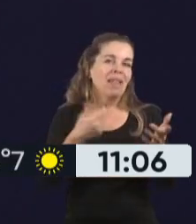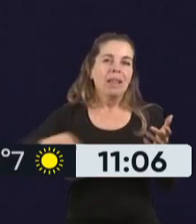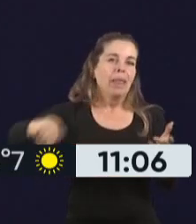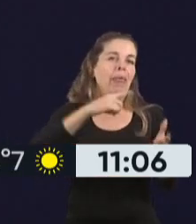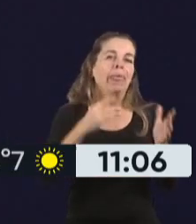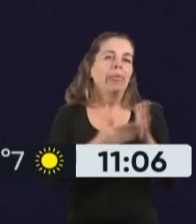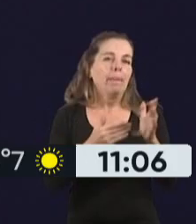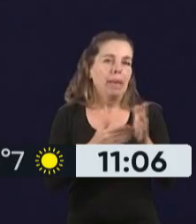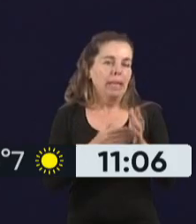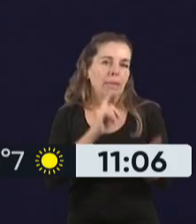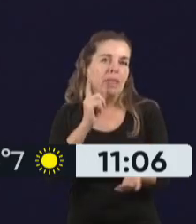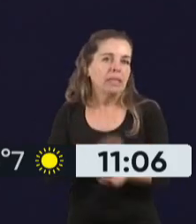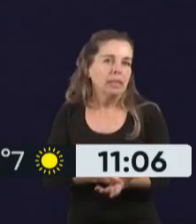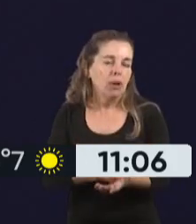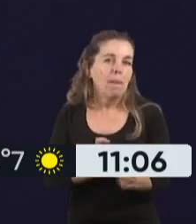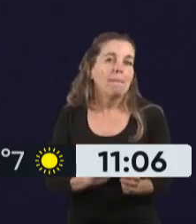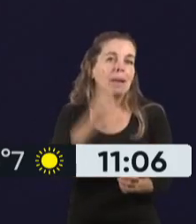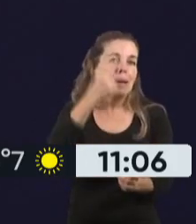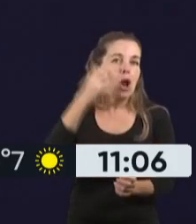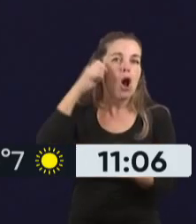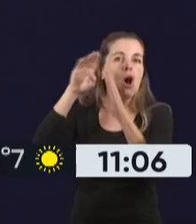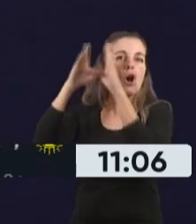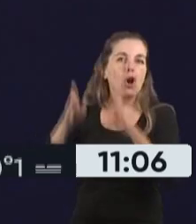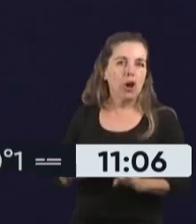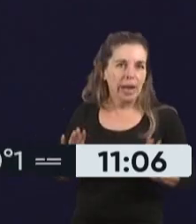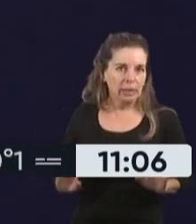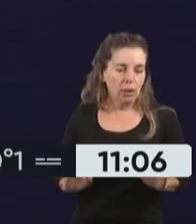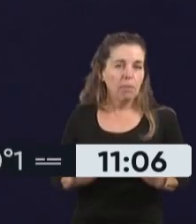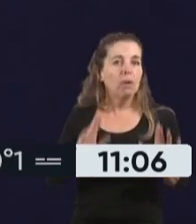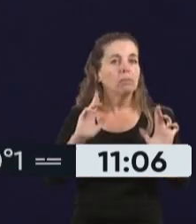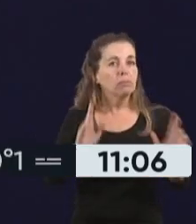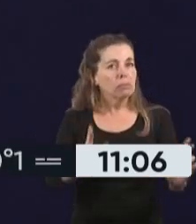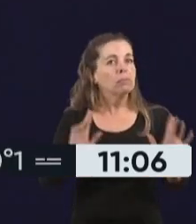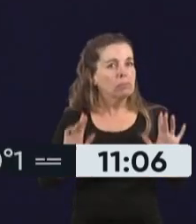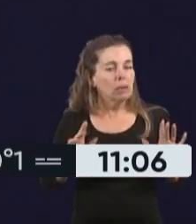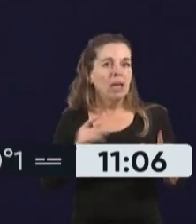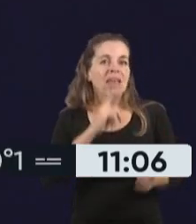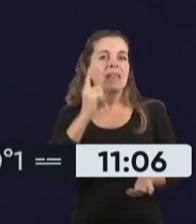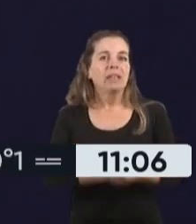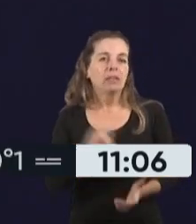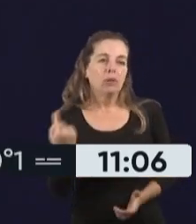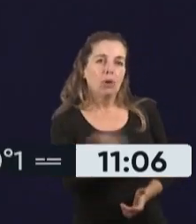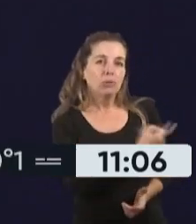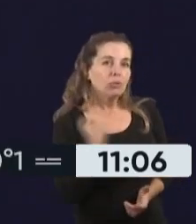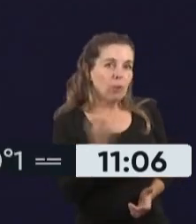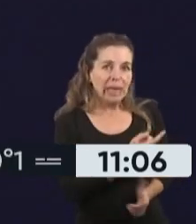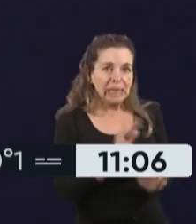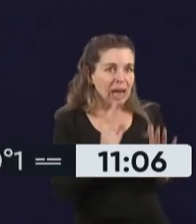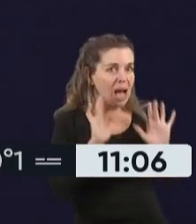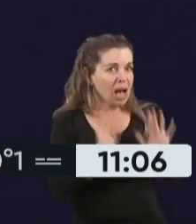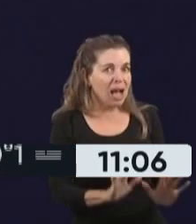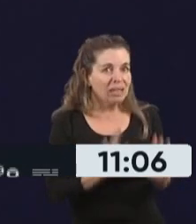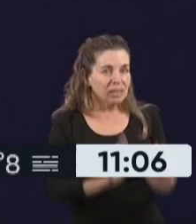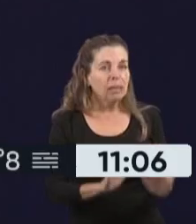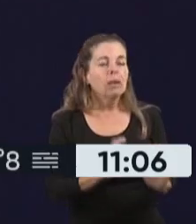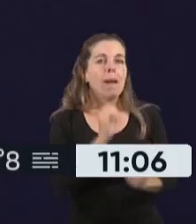la decisión que tenga el Congreso con respecto a ello, pero, como digo siempre, nuestra decisión es que todas las